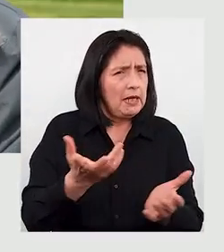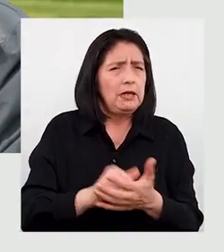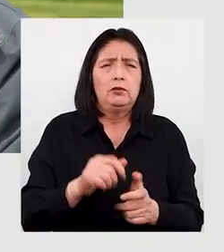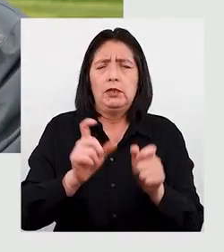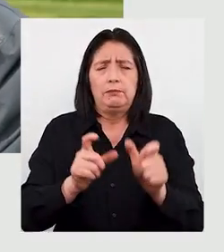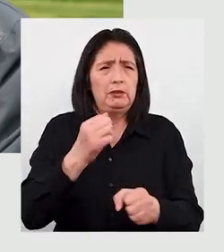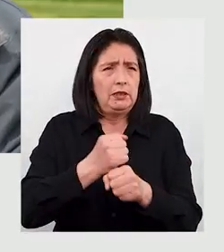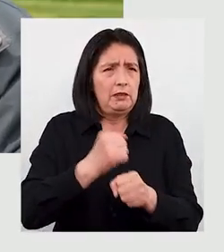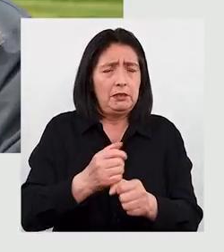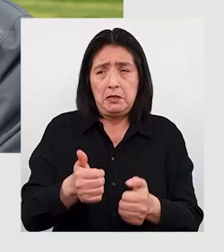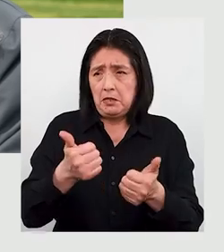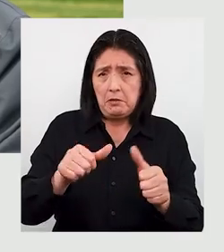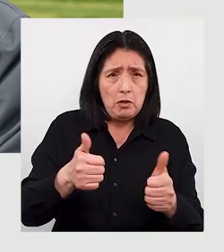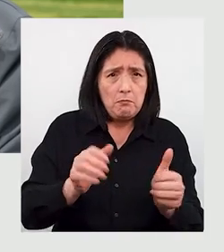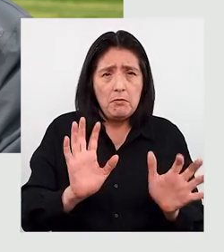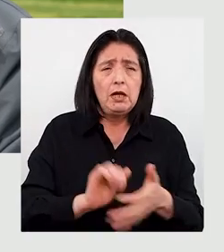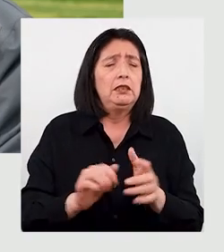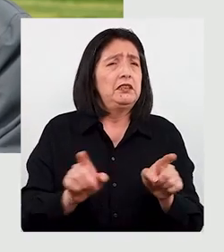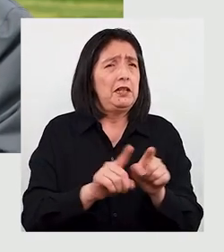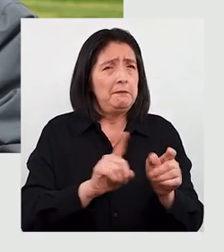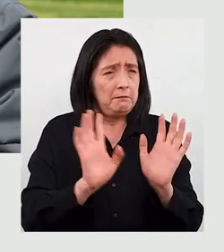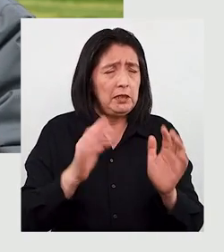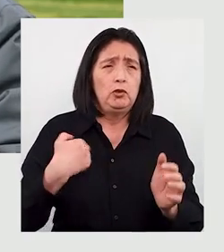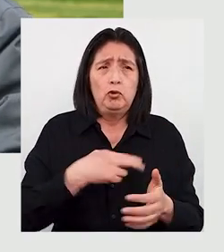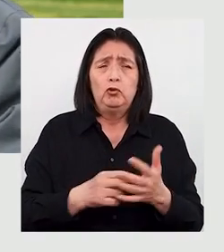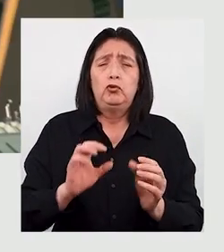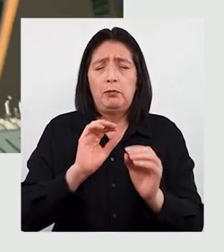a nuestra gente? ¿Si está bien o está mal? Y hemos tenido que